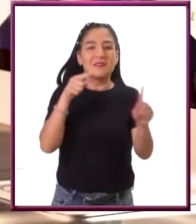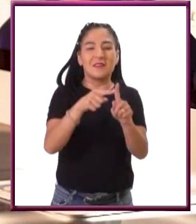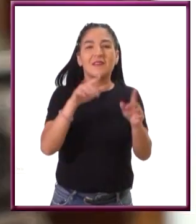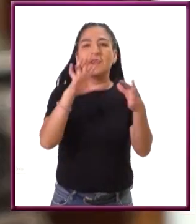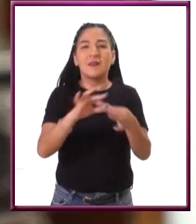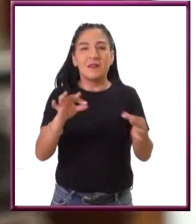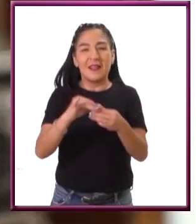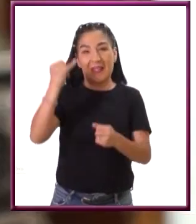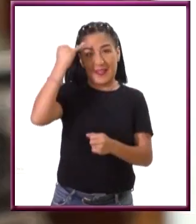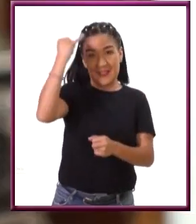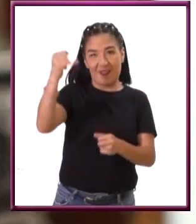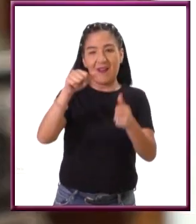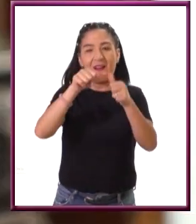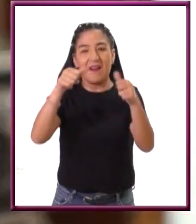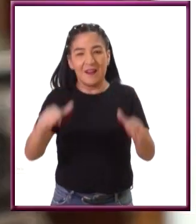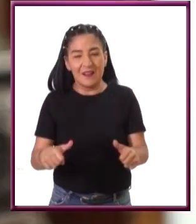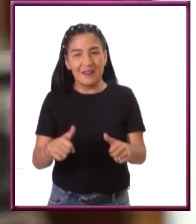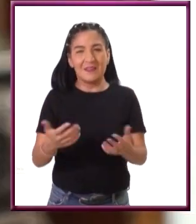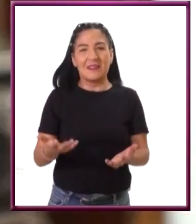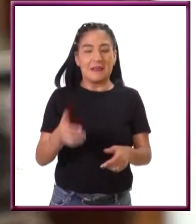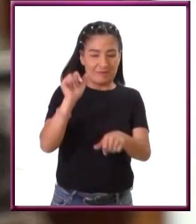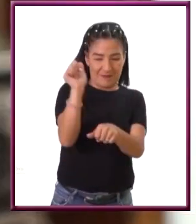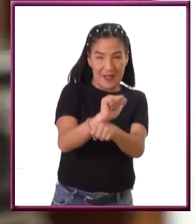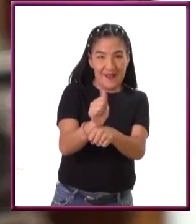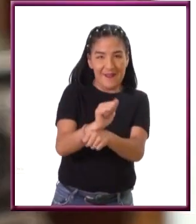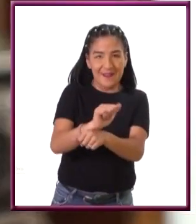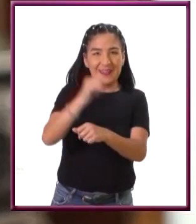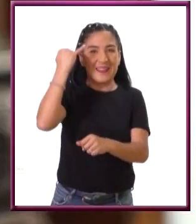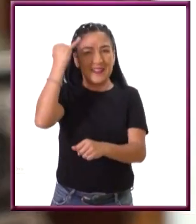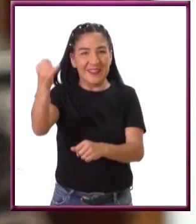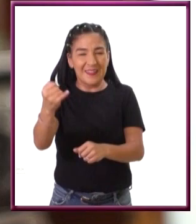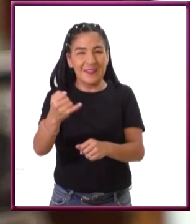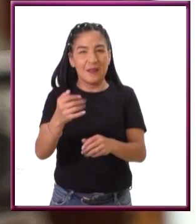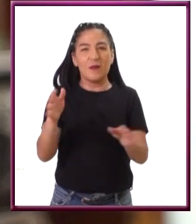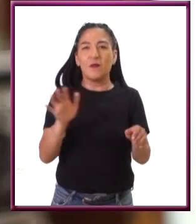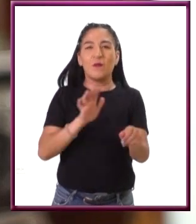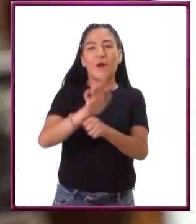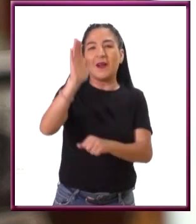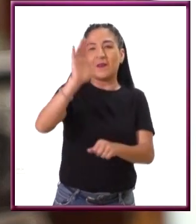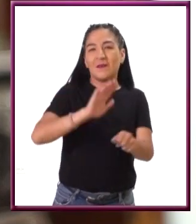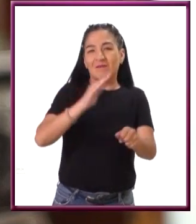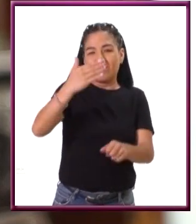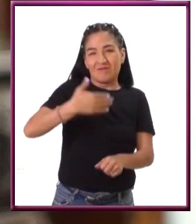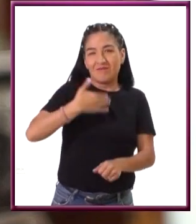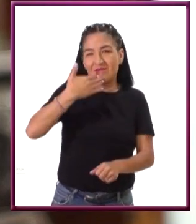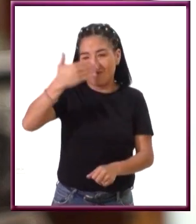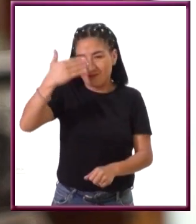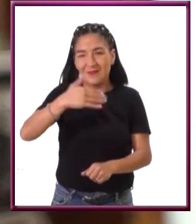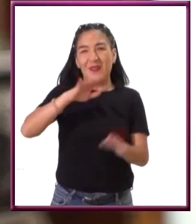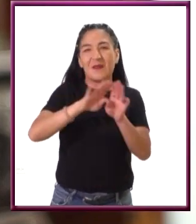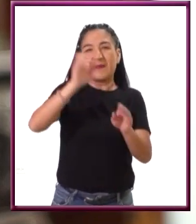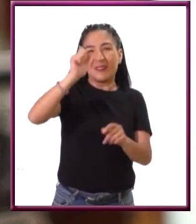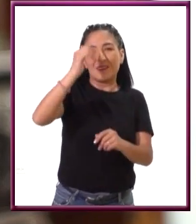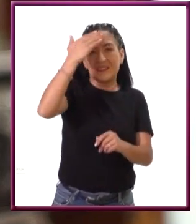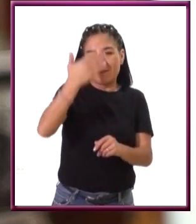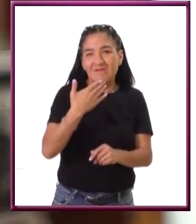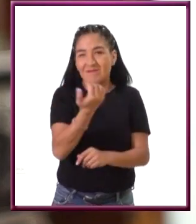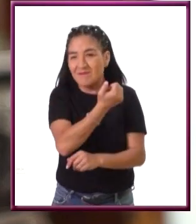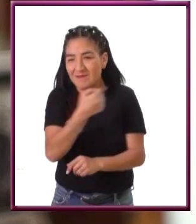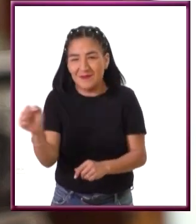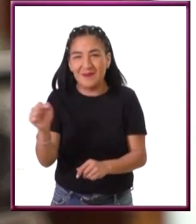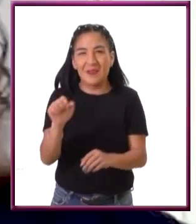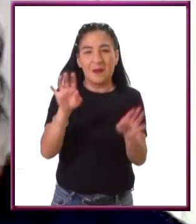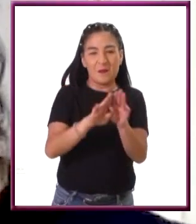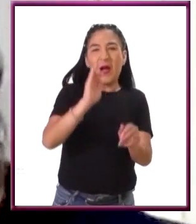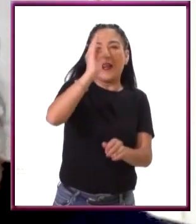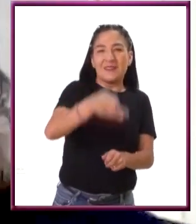definir nuestra idea de arte, nuestra idea de artista, nuestra idea del genio, de la grandeza, del